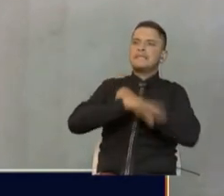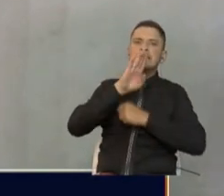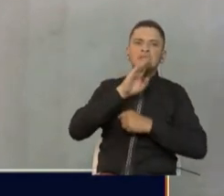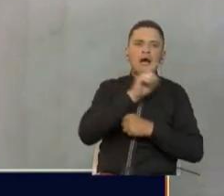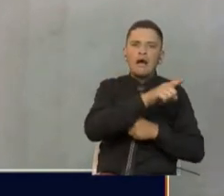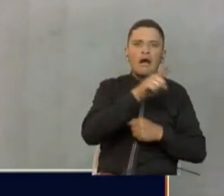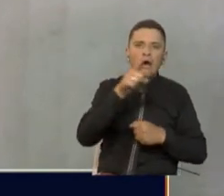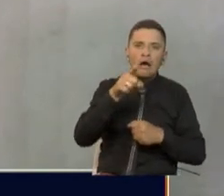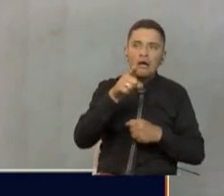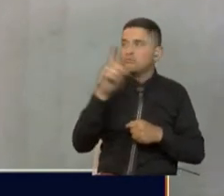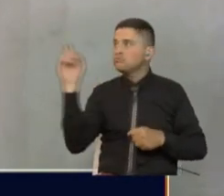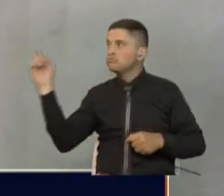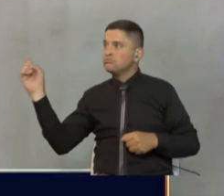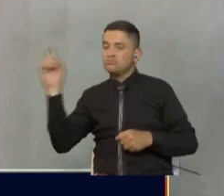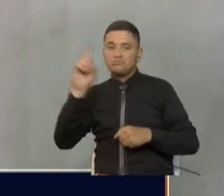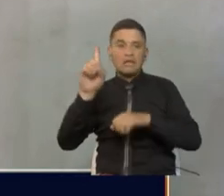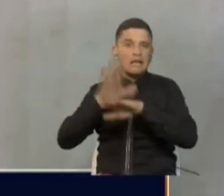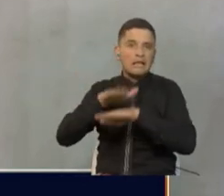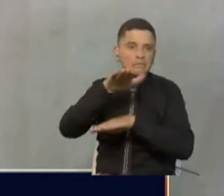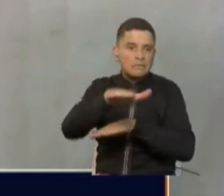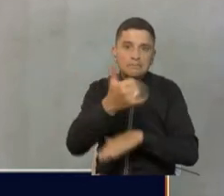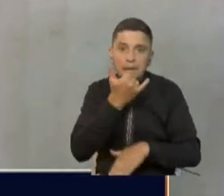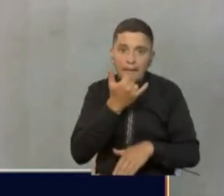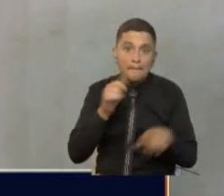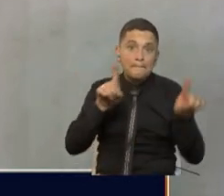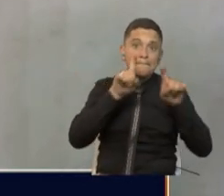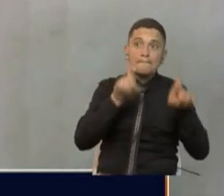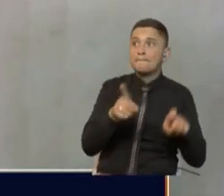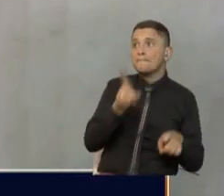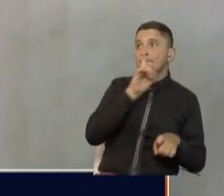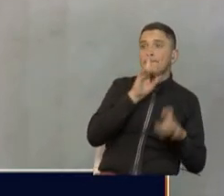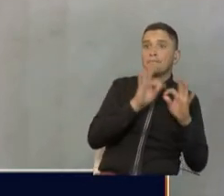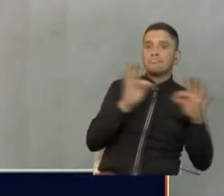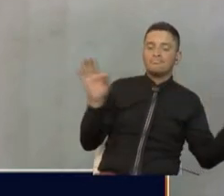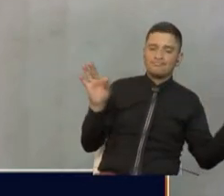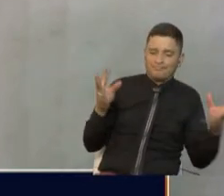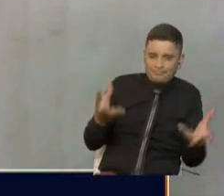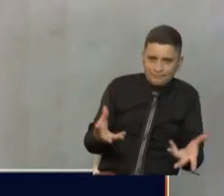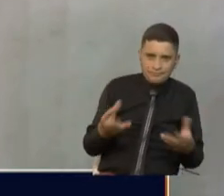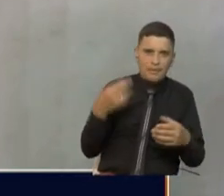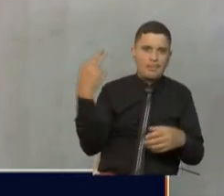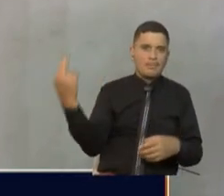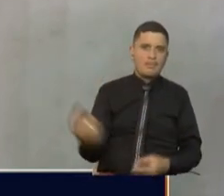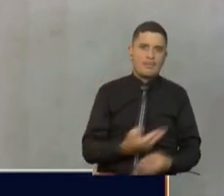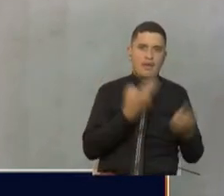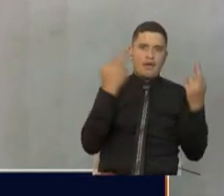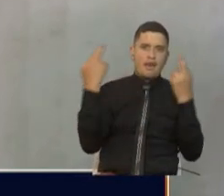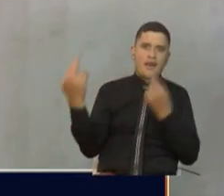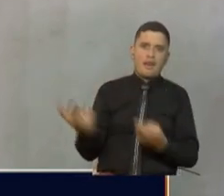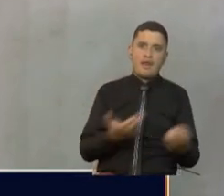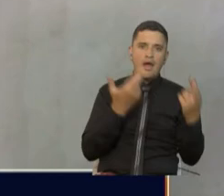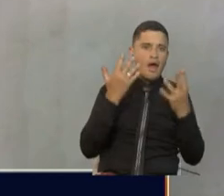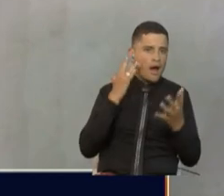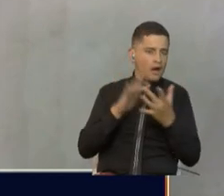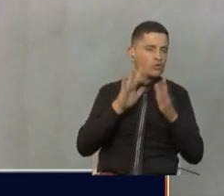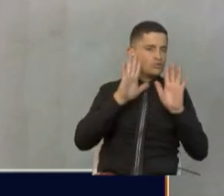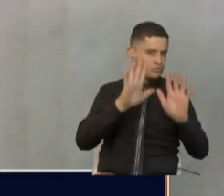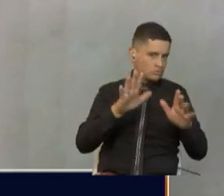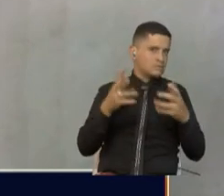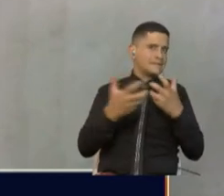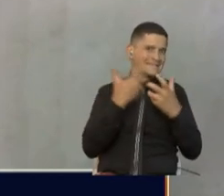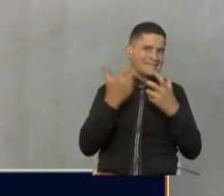cometían, pero no qué les pasaba a quienes los cometían como violación reiterada y sistemática a la normatividad